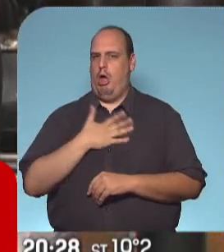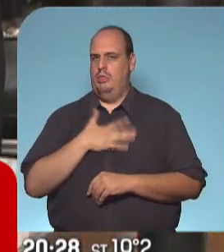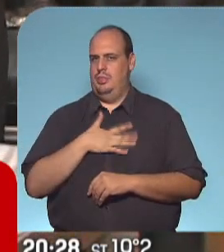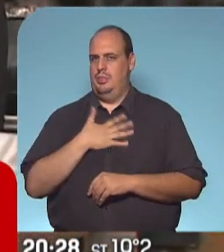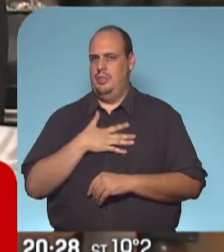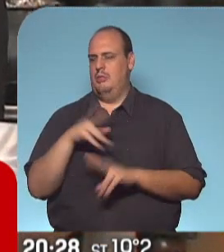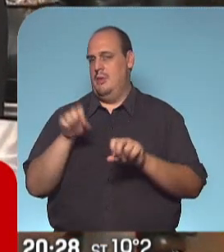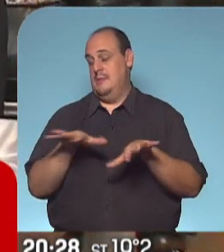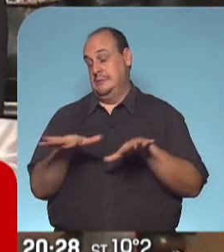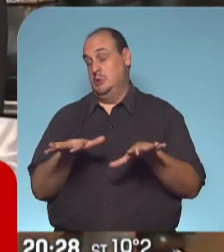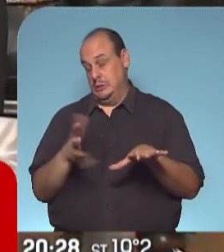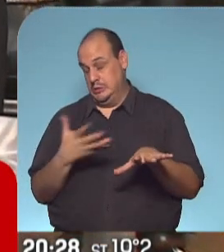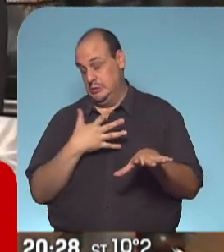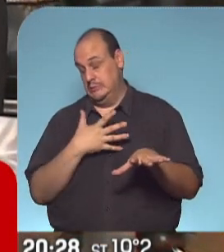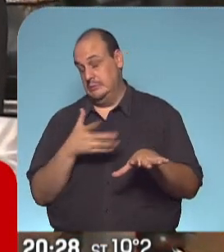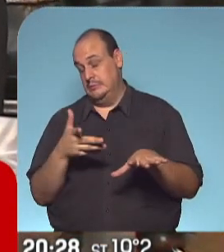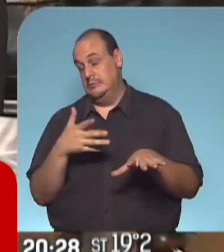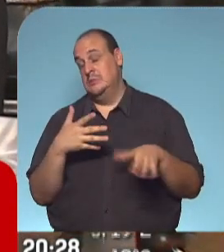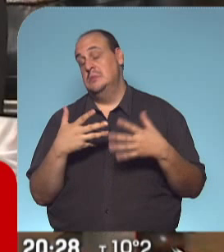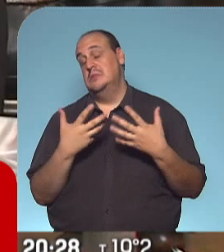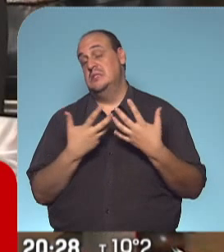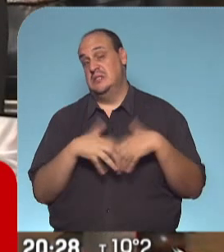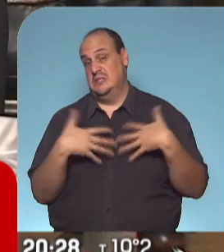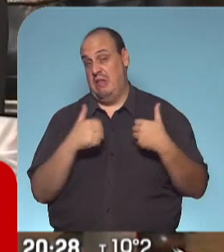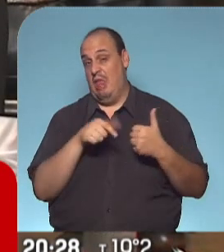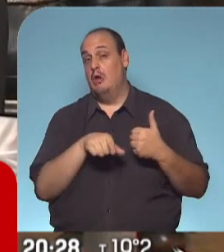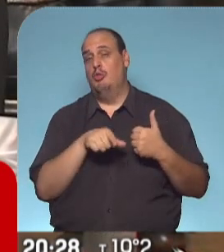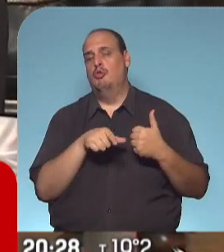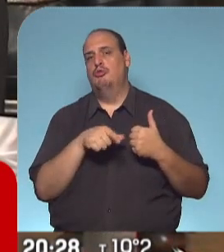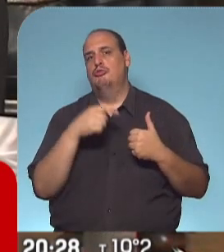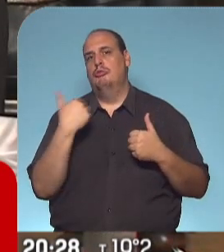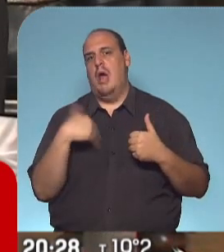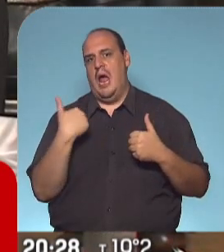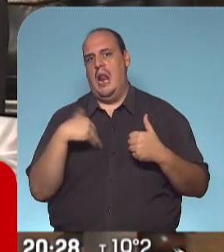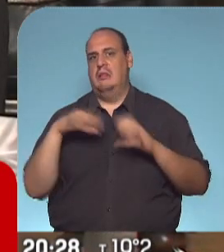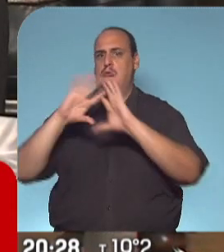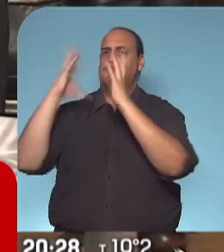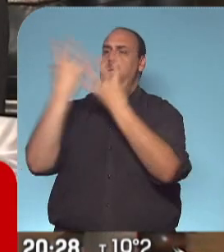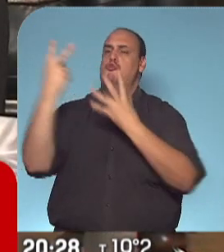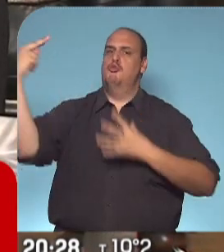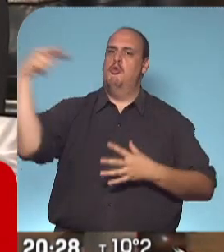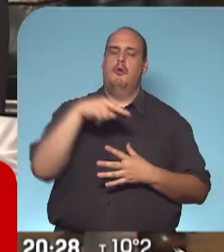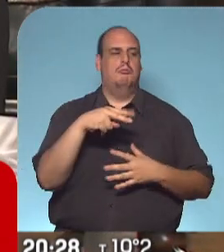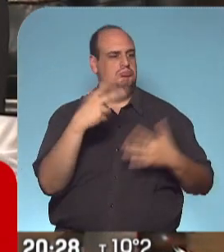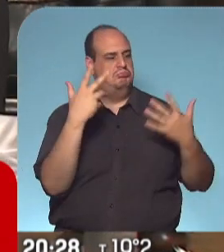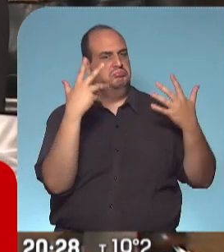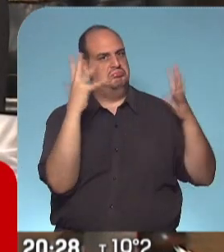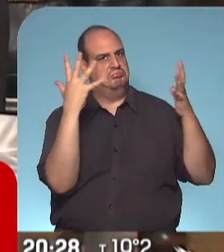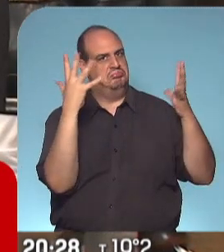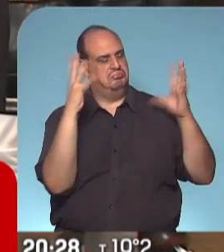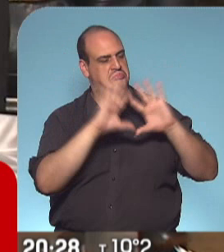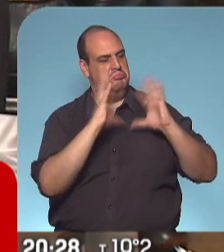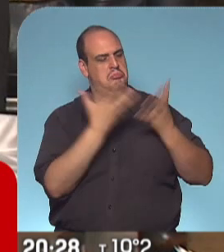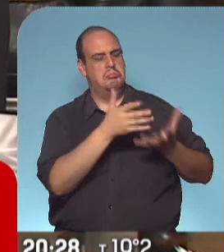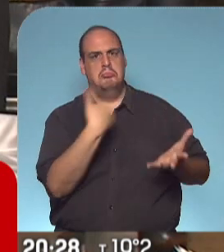esta situación que en el tema sanitario Argentina está siendo vista con elogios de parte del resto